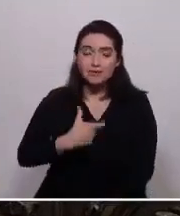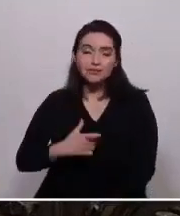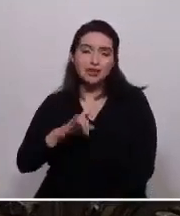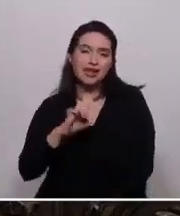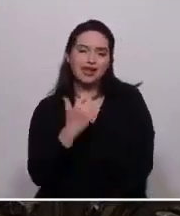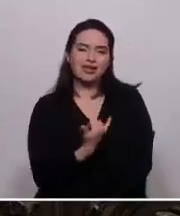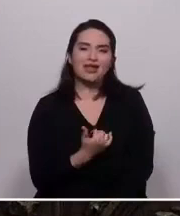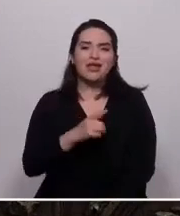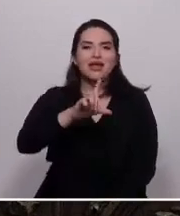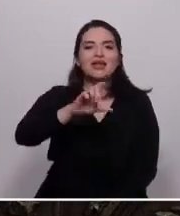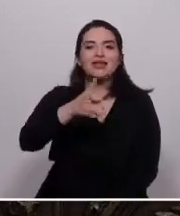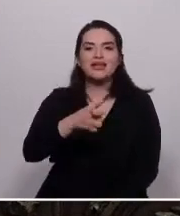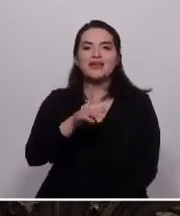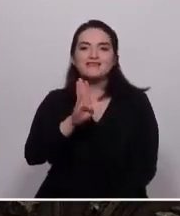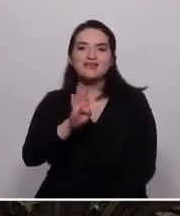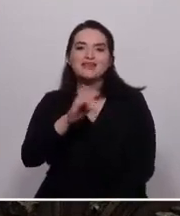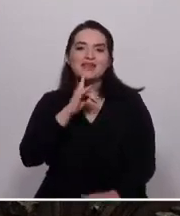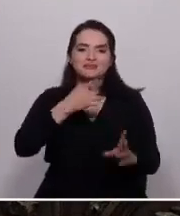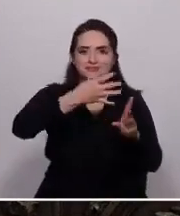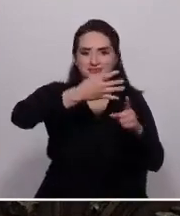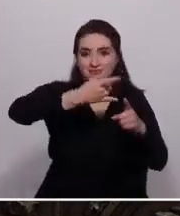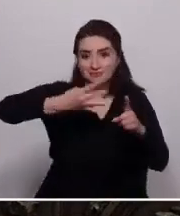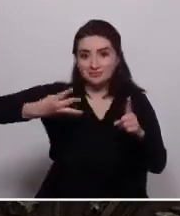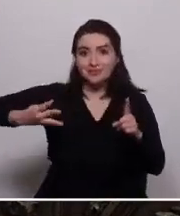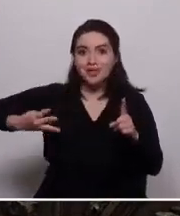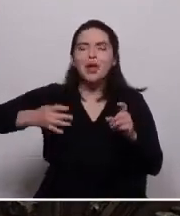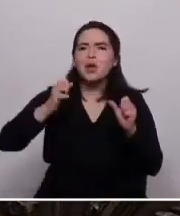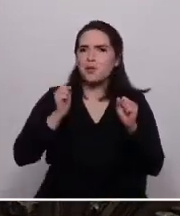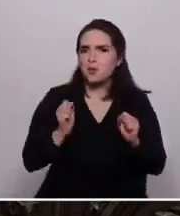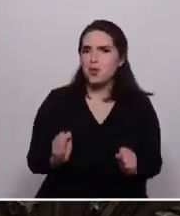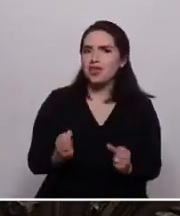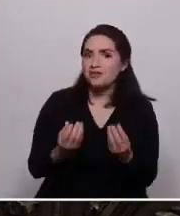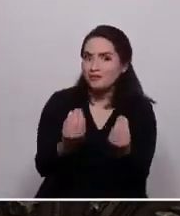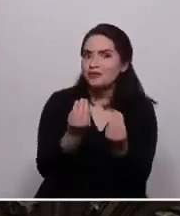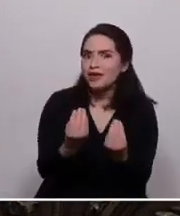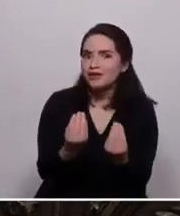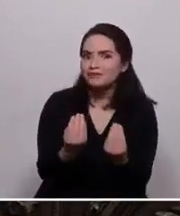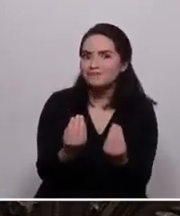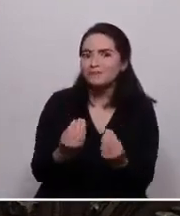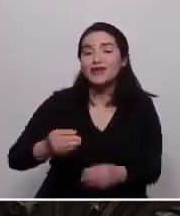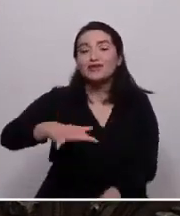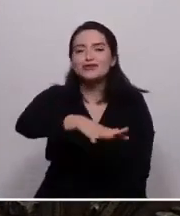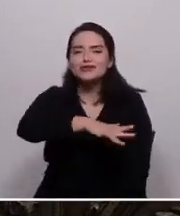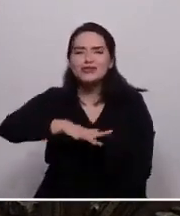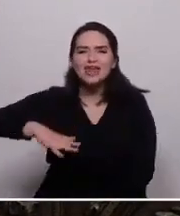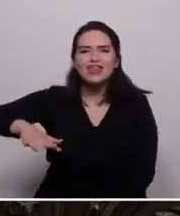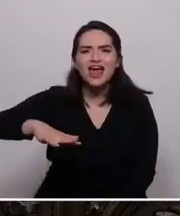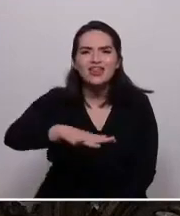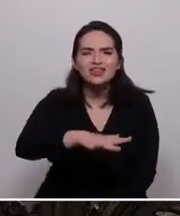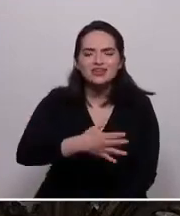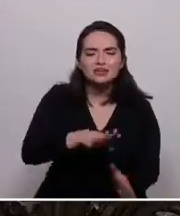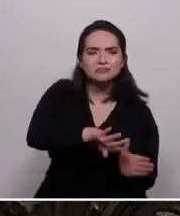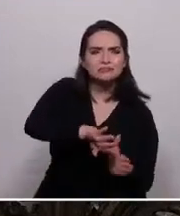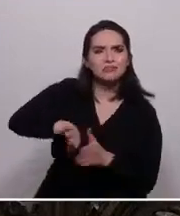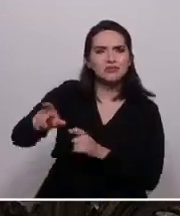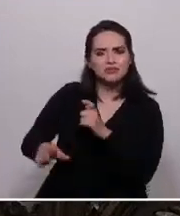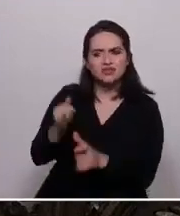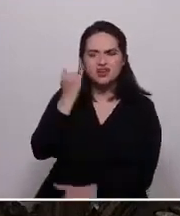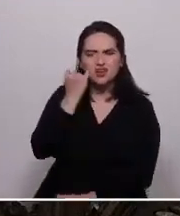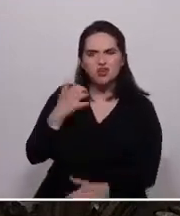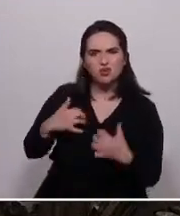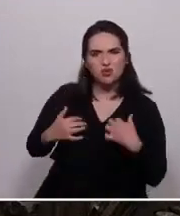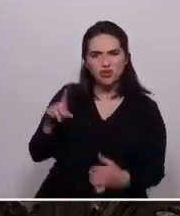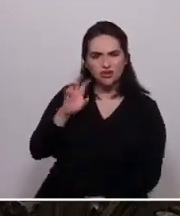LGBT, puede ser un privilegio. Me ha permitido darme cuenta que la sociedad esconde a quienes le incomodan, a quienes no